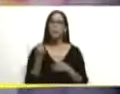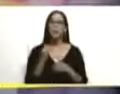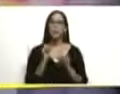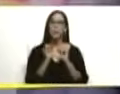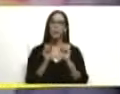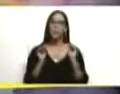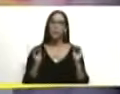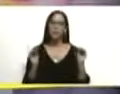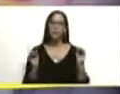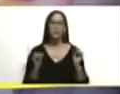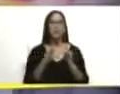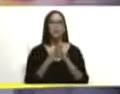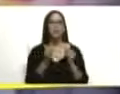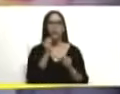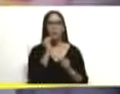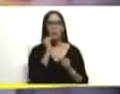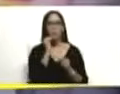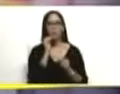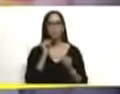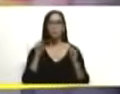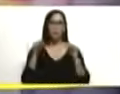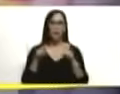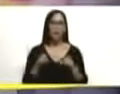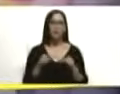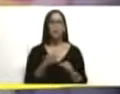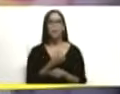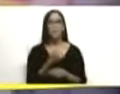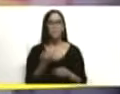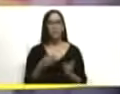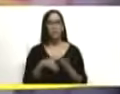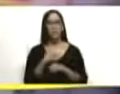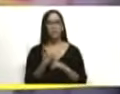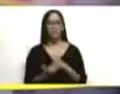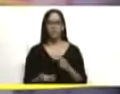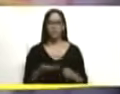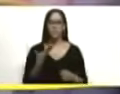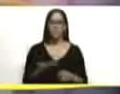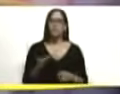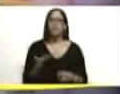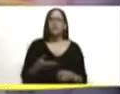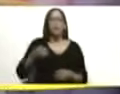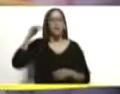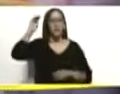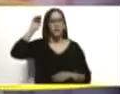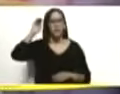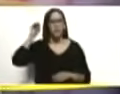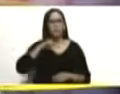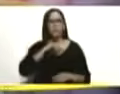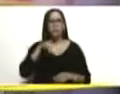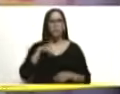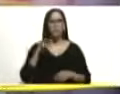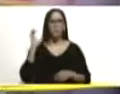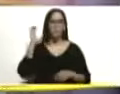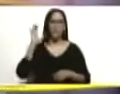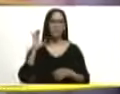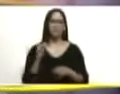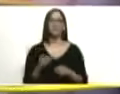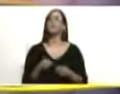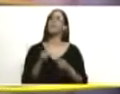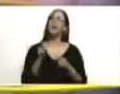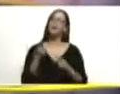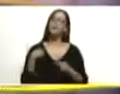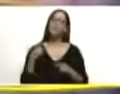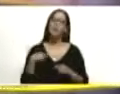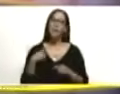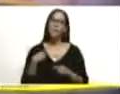tenemos a toda la juventud y allí varios proyectos importantes para el futuro de nuestro país. Y para ello